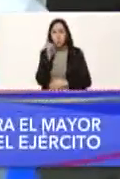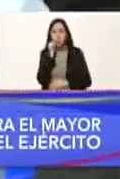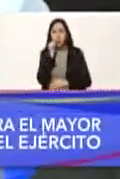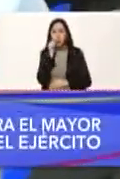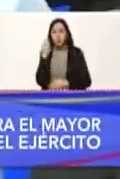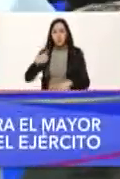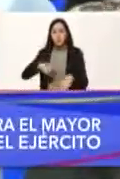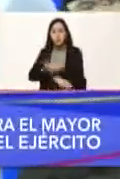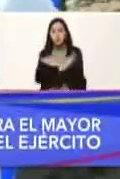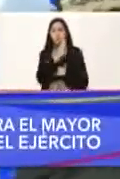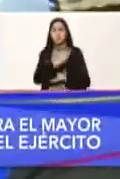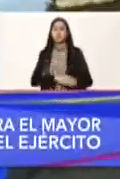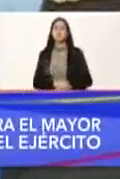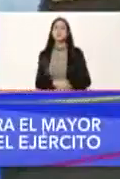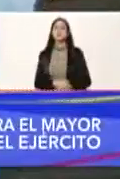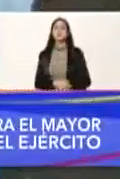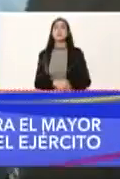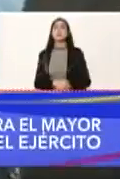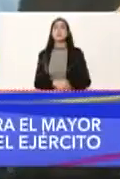vamos.